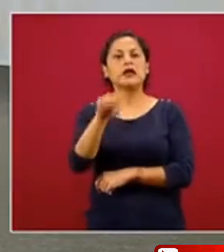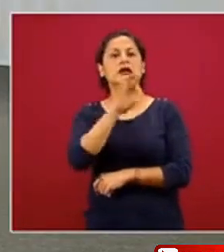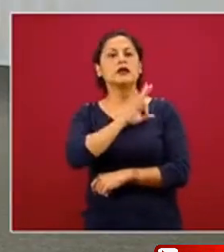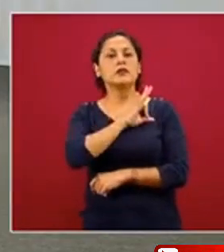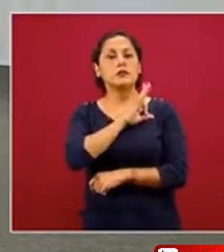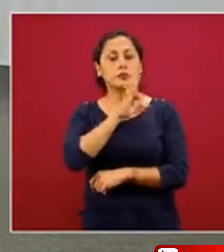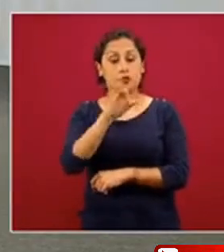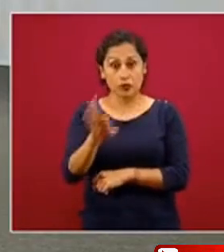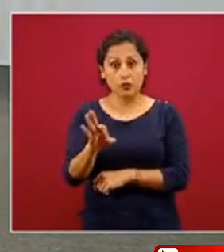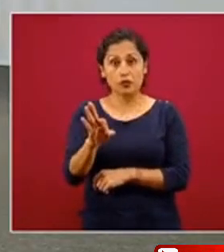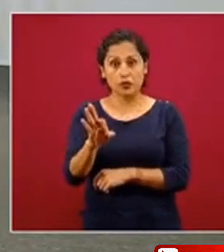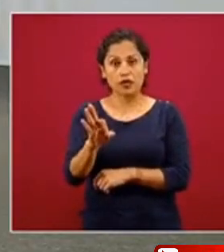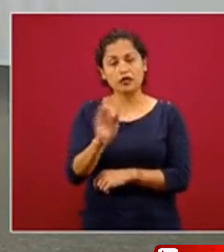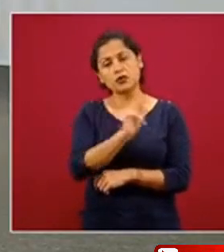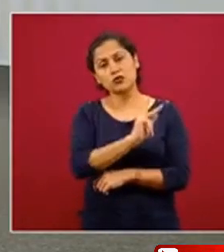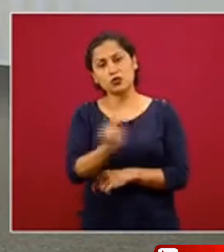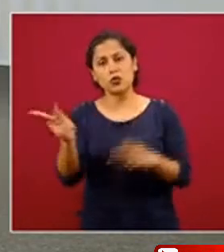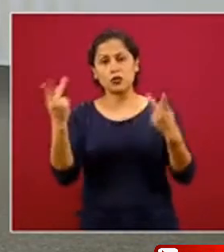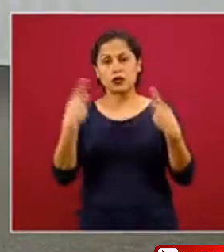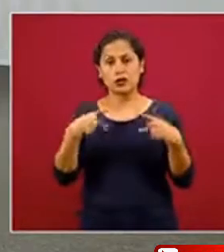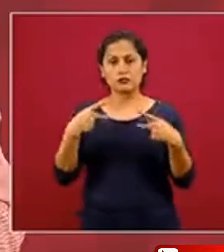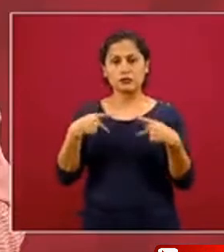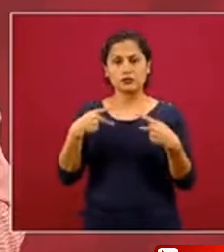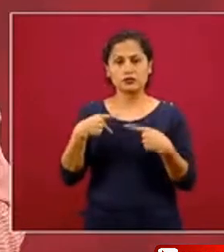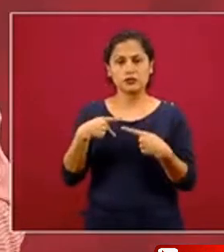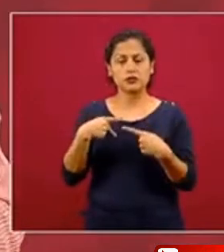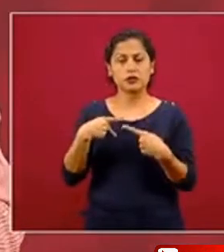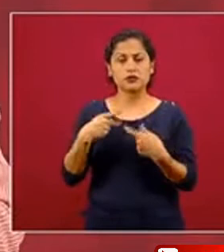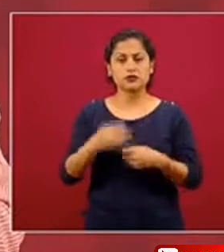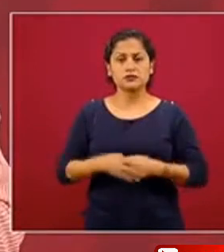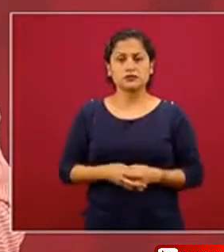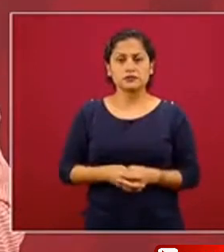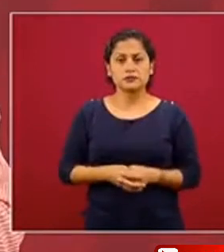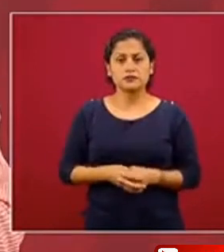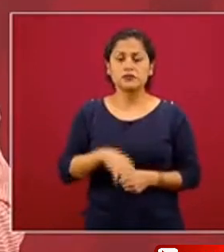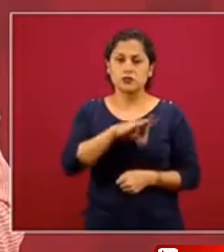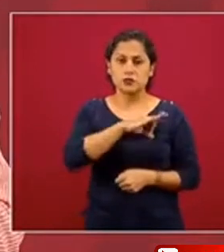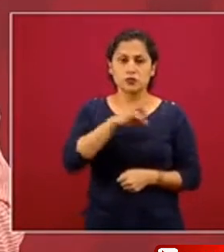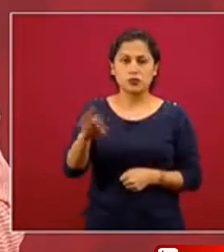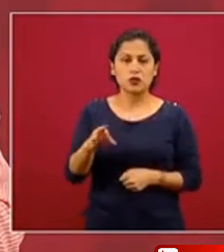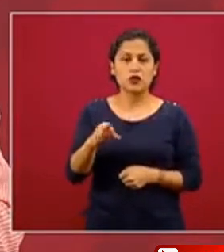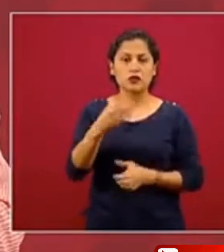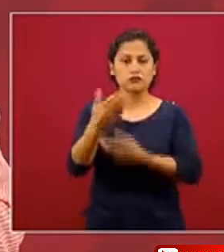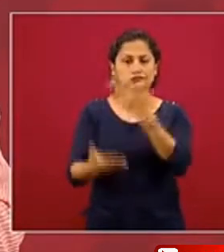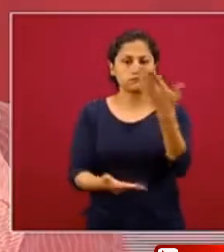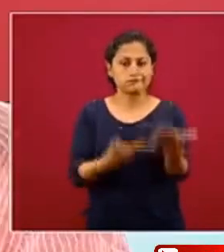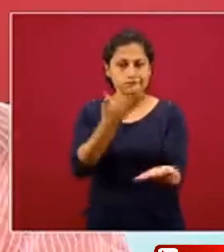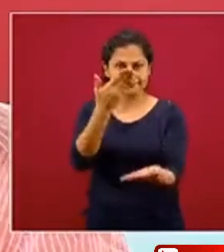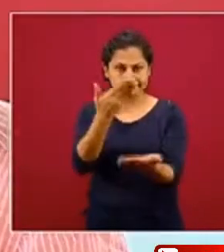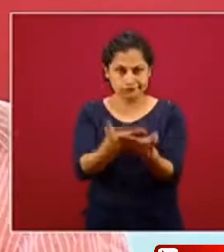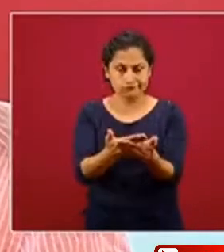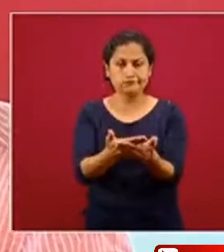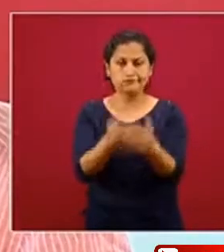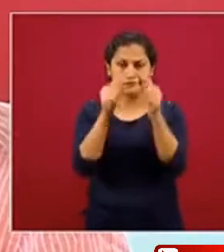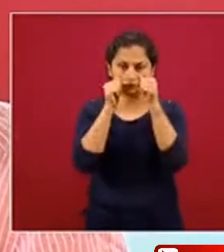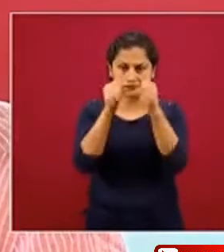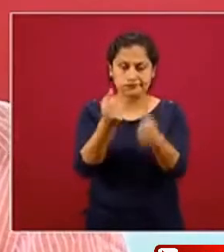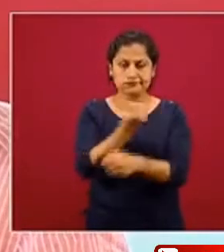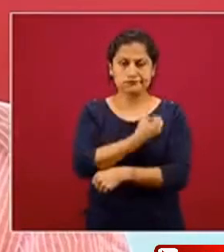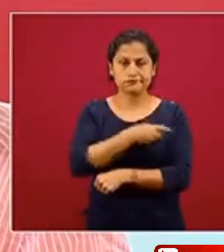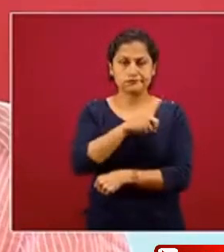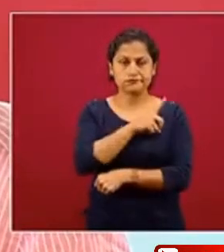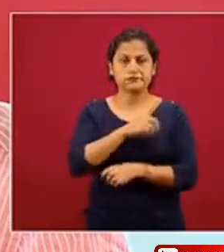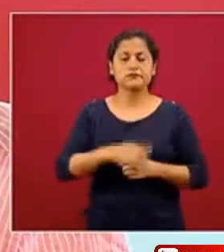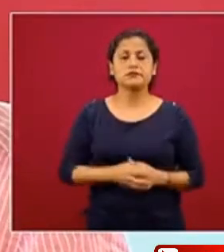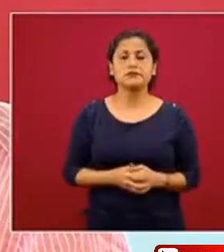de poner al acceso de las personas la posibilidad de ser atendidas oportunamente. Y por eso se